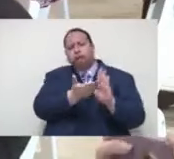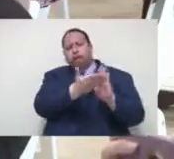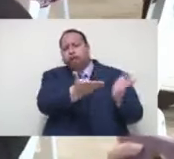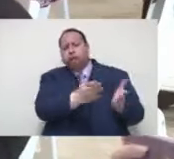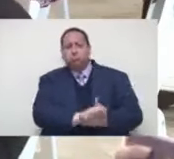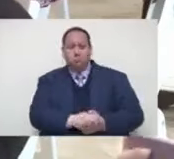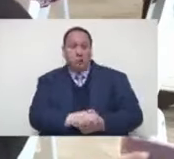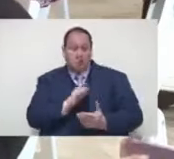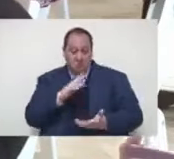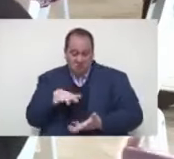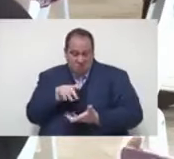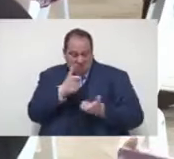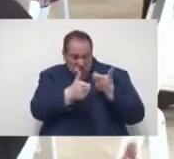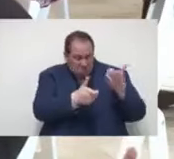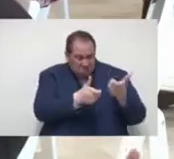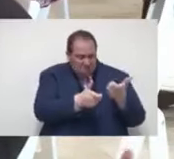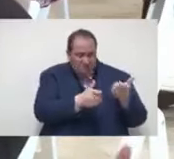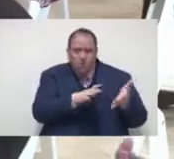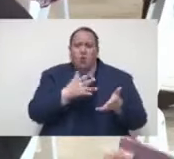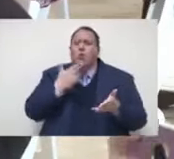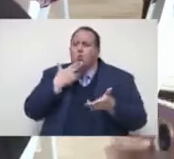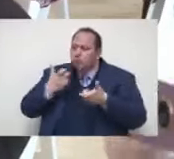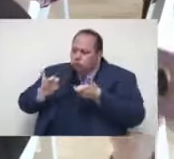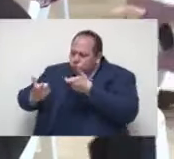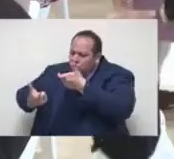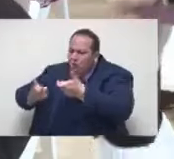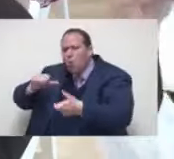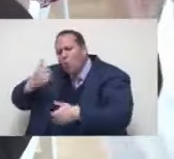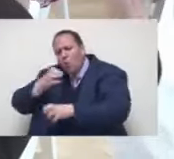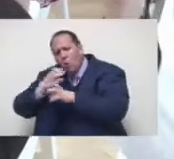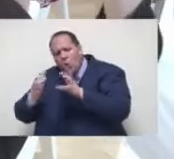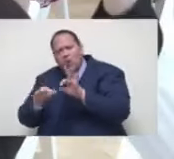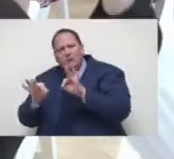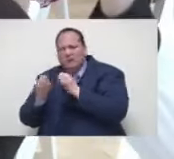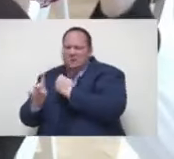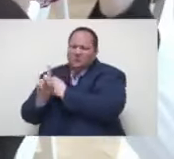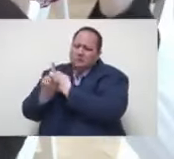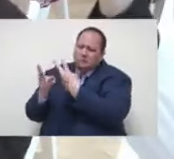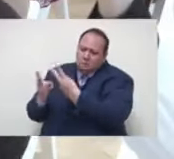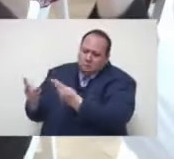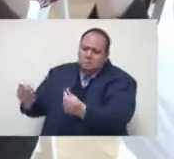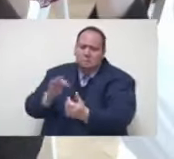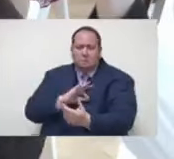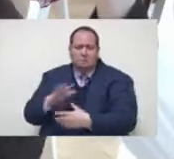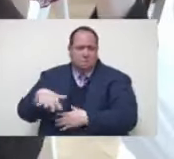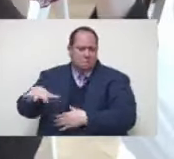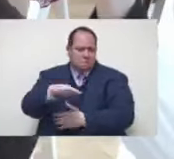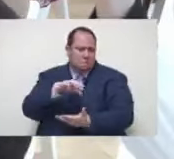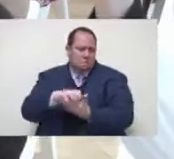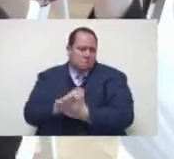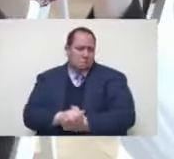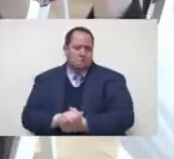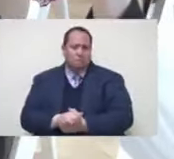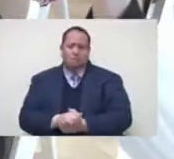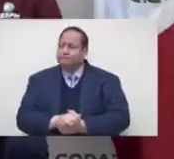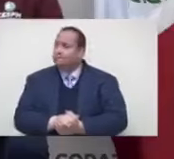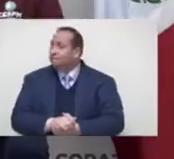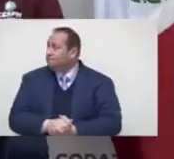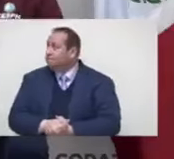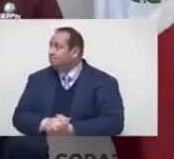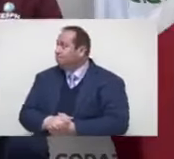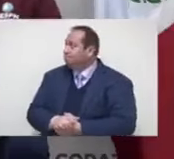si mejor ese dinero, ese presupuesto, se puede haber destinado para otras cosas, para solucionar las problemáticas de la capital. Sí,